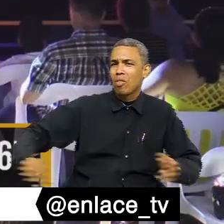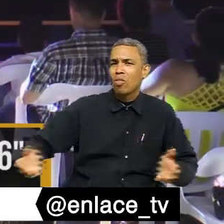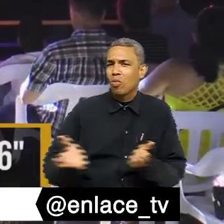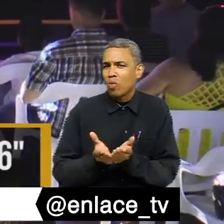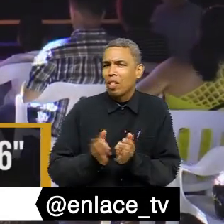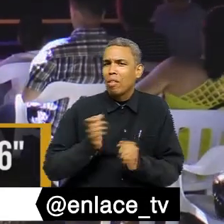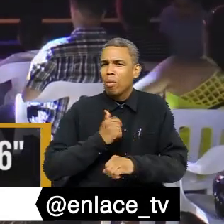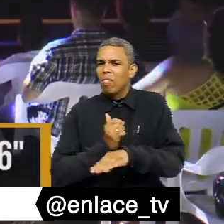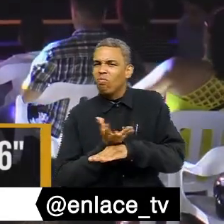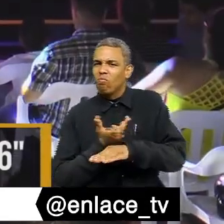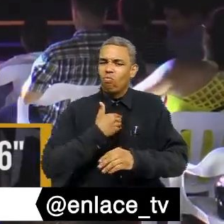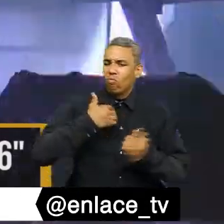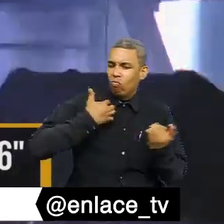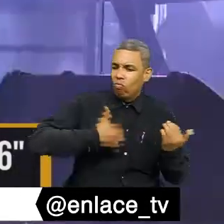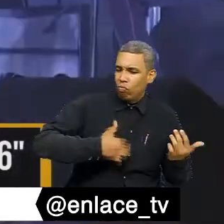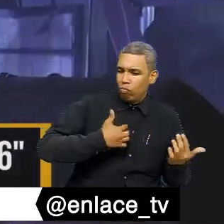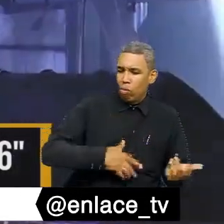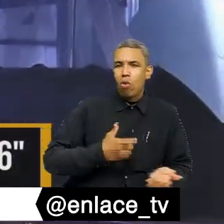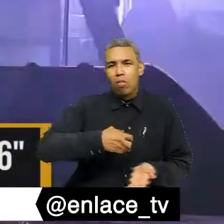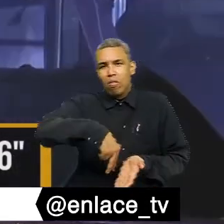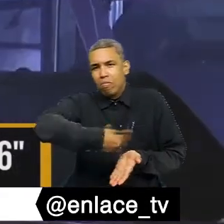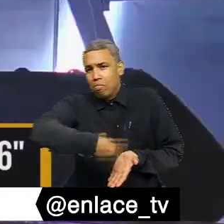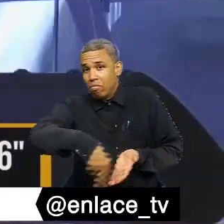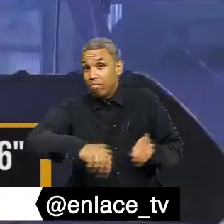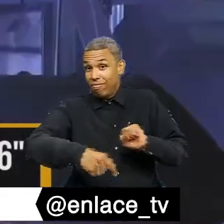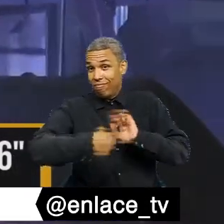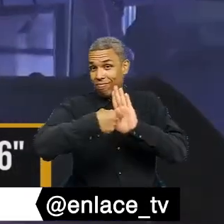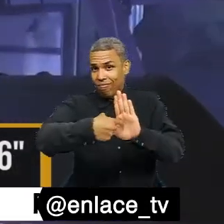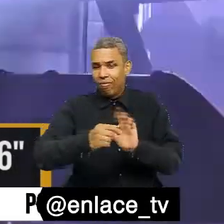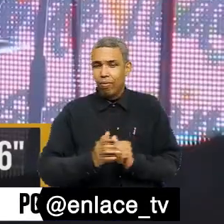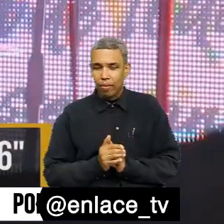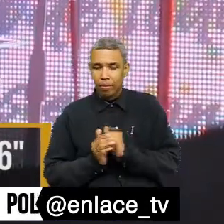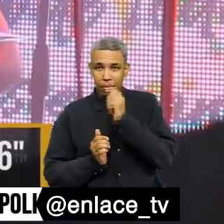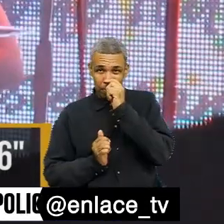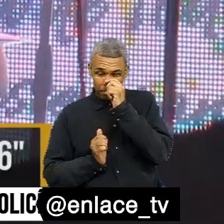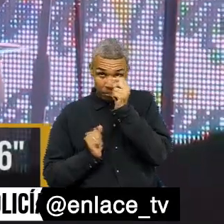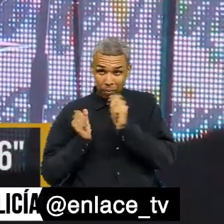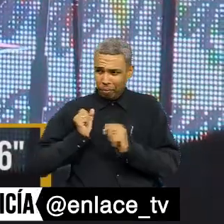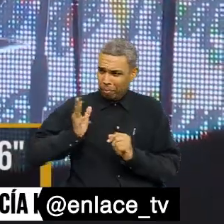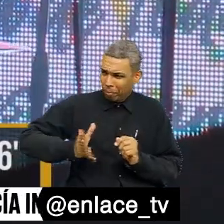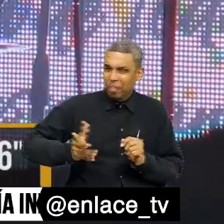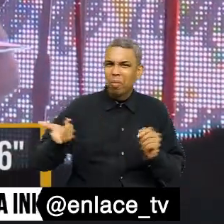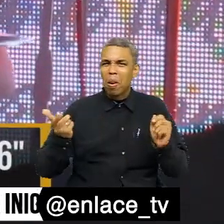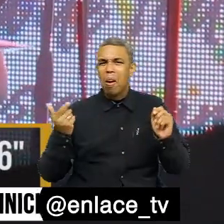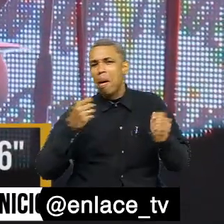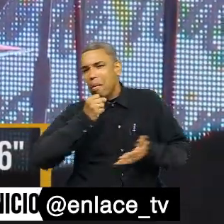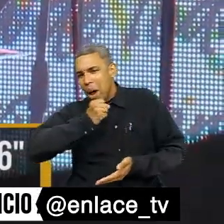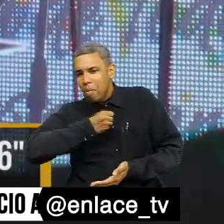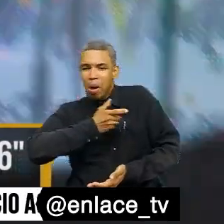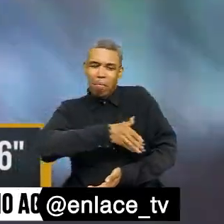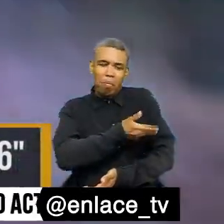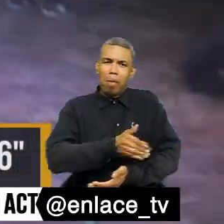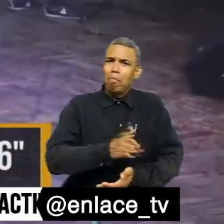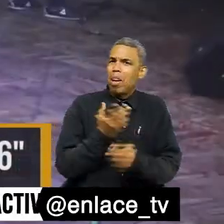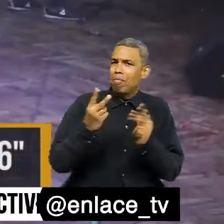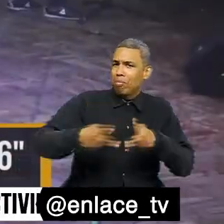de música, danzas y artes. Este Festival de la Canción contó además con la participación de cantantes bumangueses.